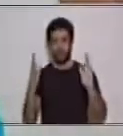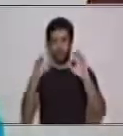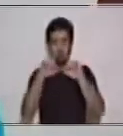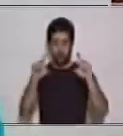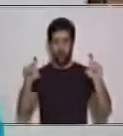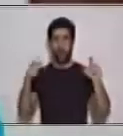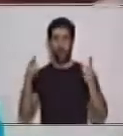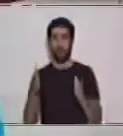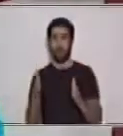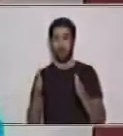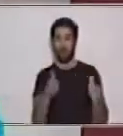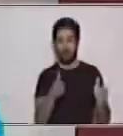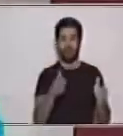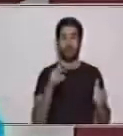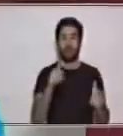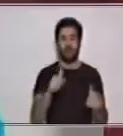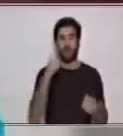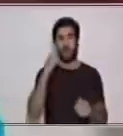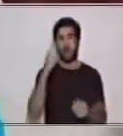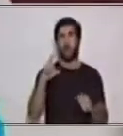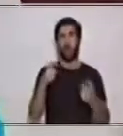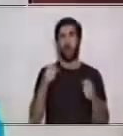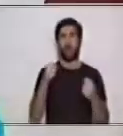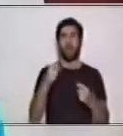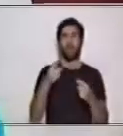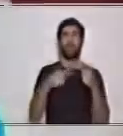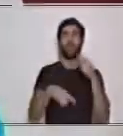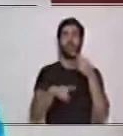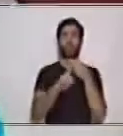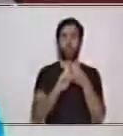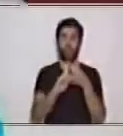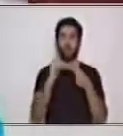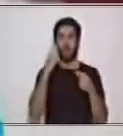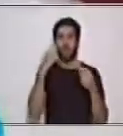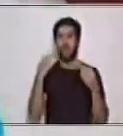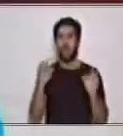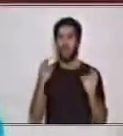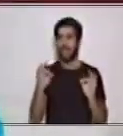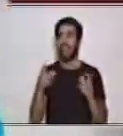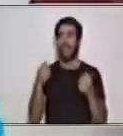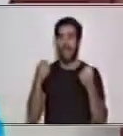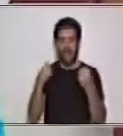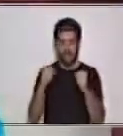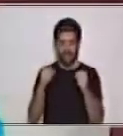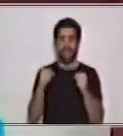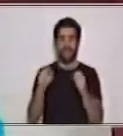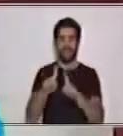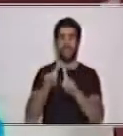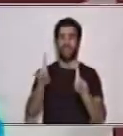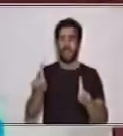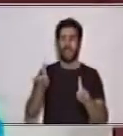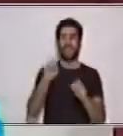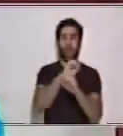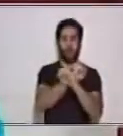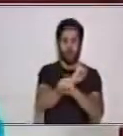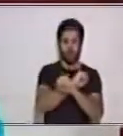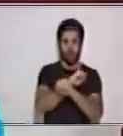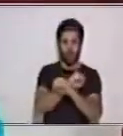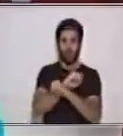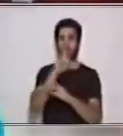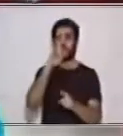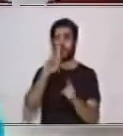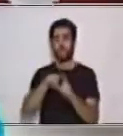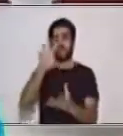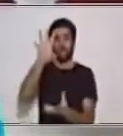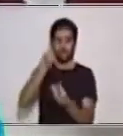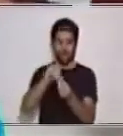una gradita que es la que nos va a tratar de hacer la diferencia cuando estamos haciendo